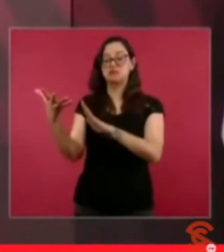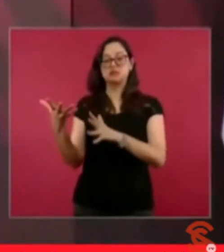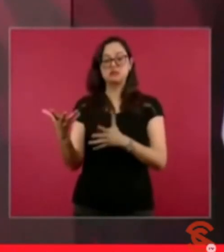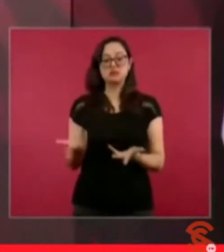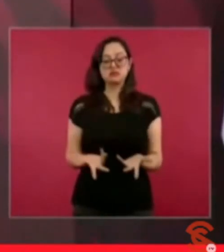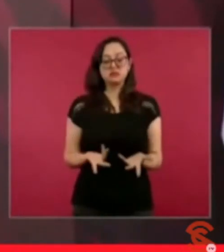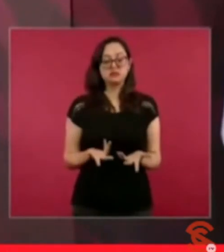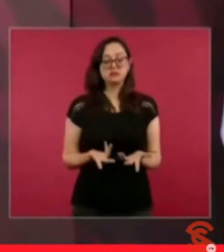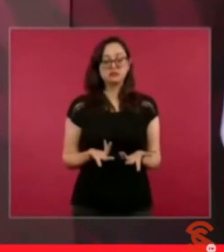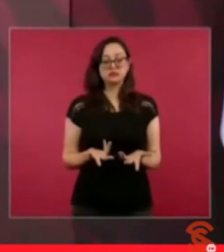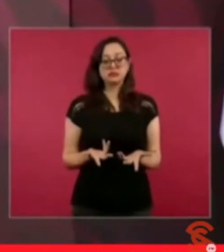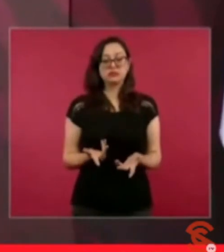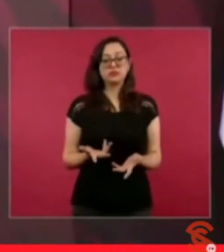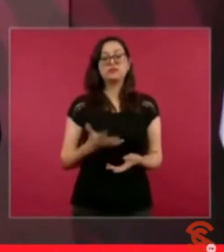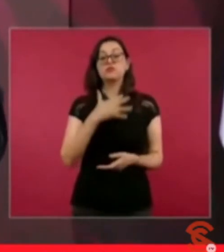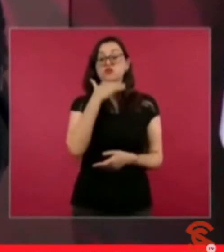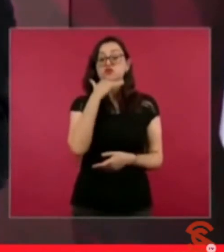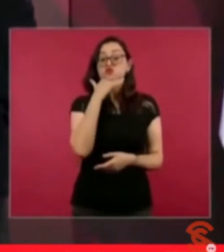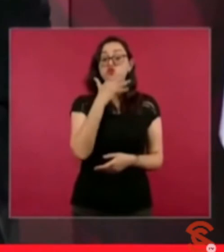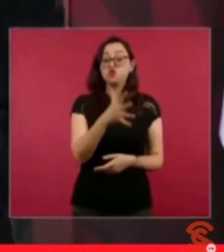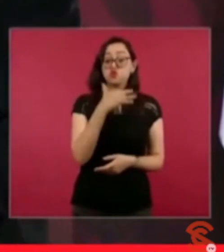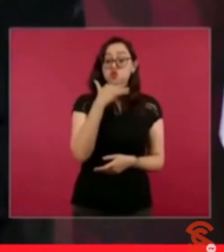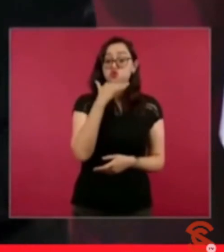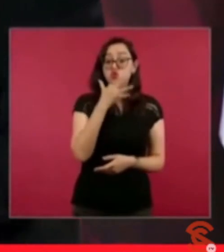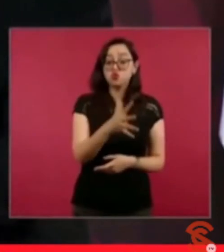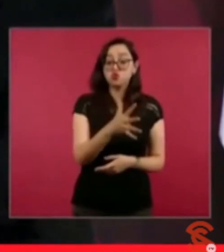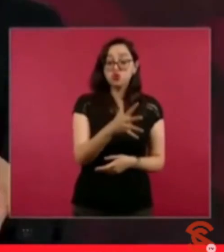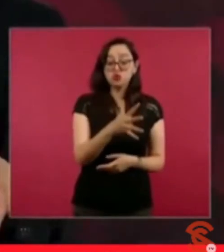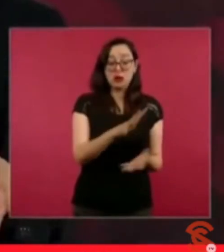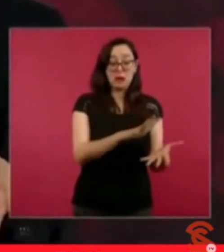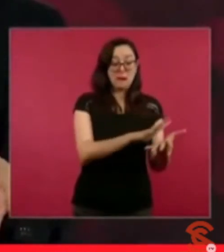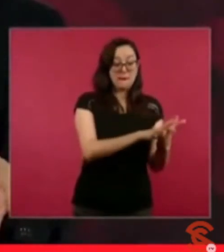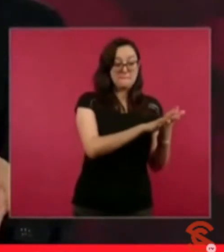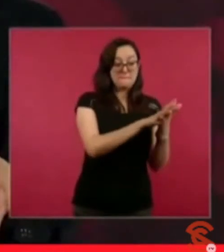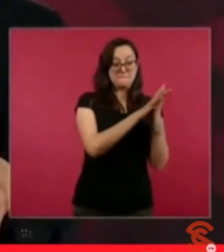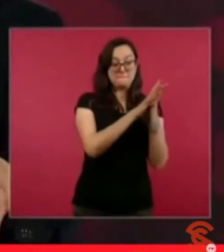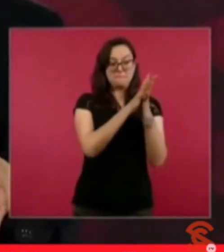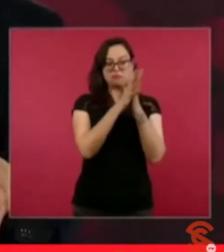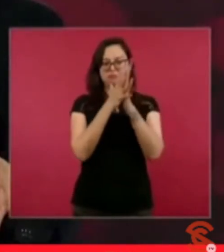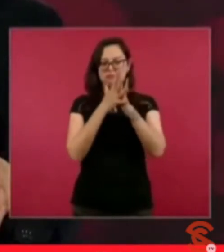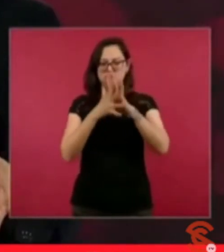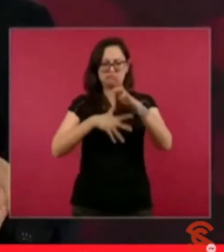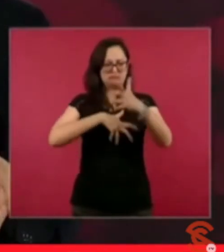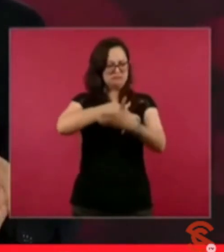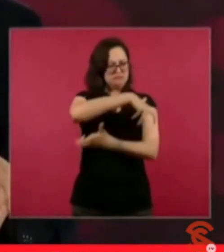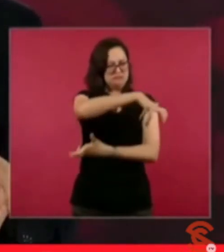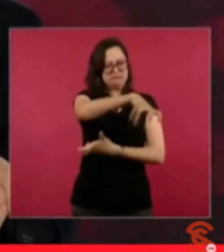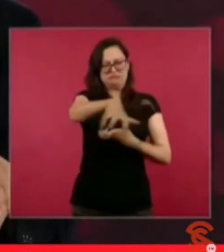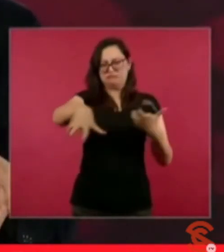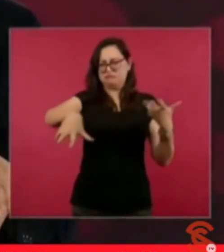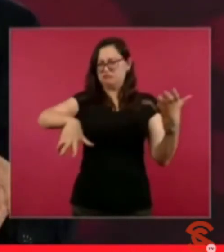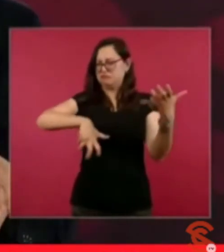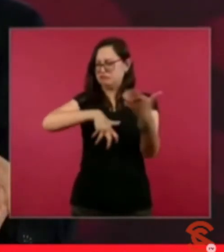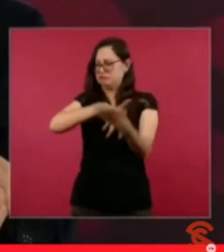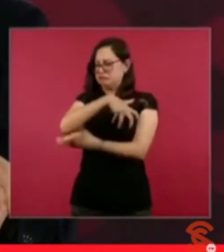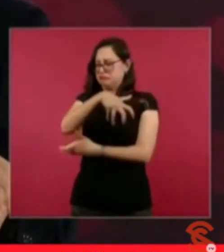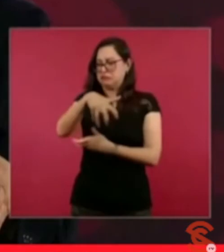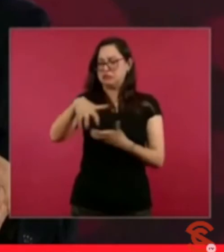porque la corrupción produjo una profunda, monstruosa